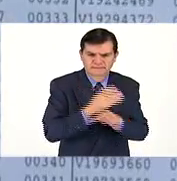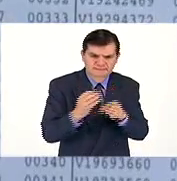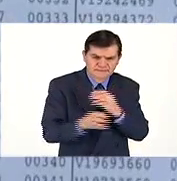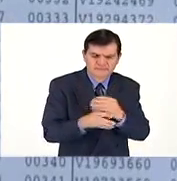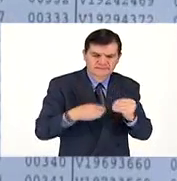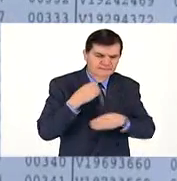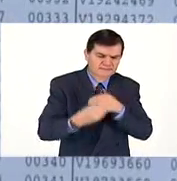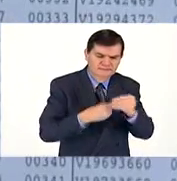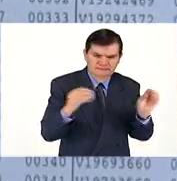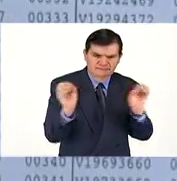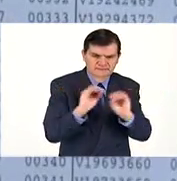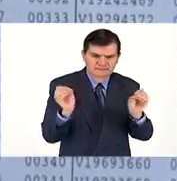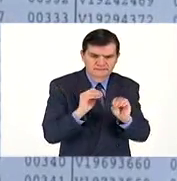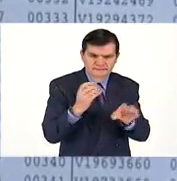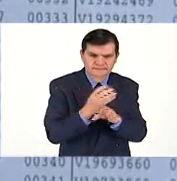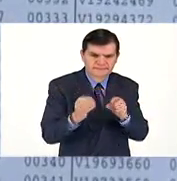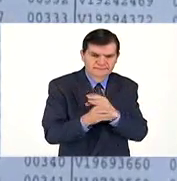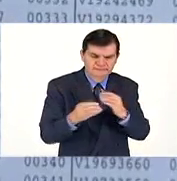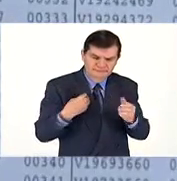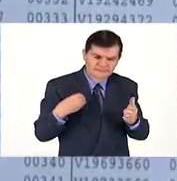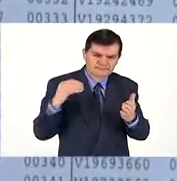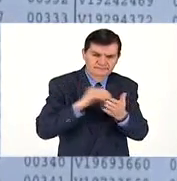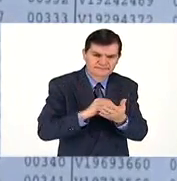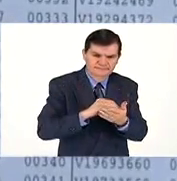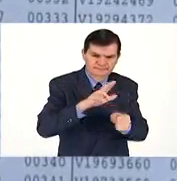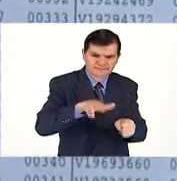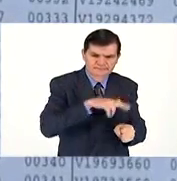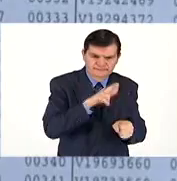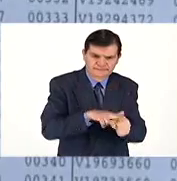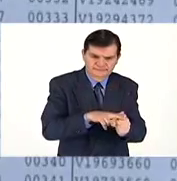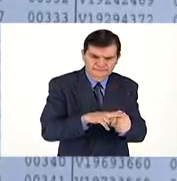piensen distinto a nosotros. La Constitución es una brújula común.